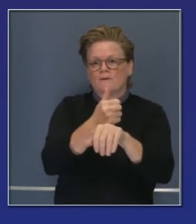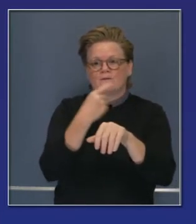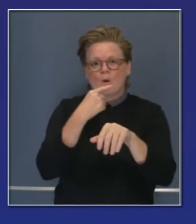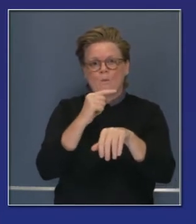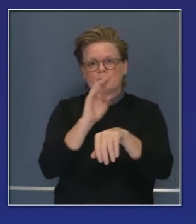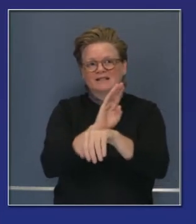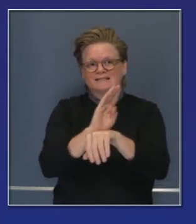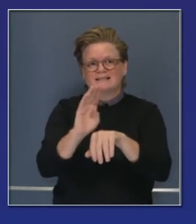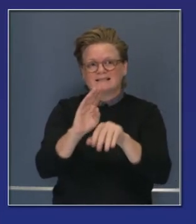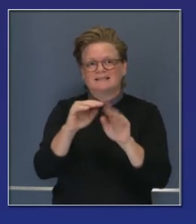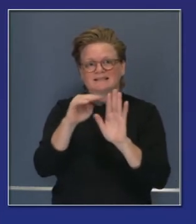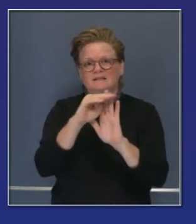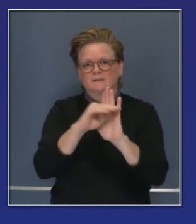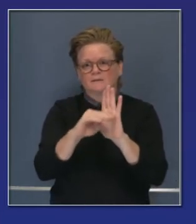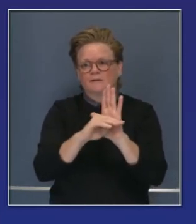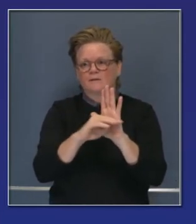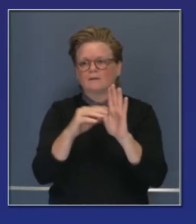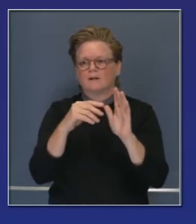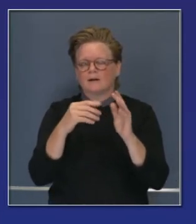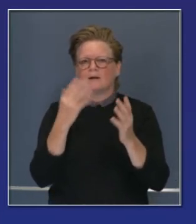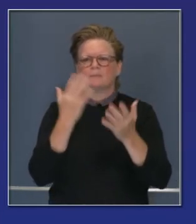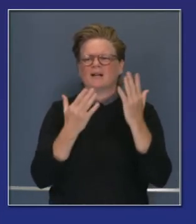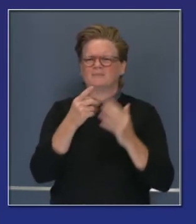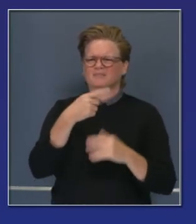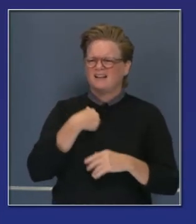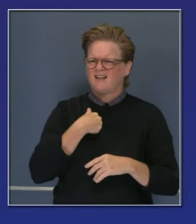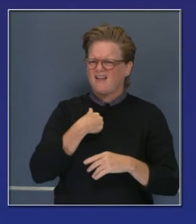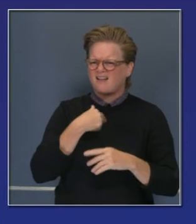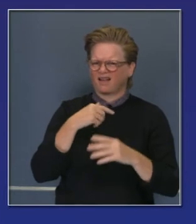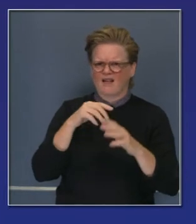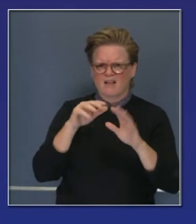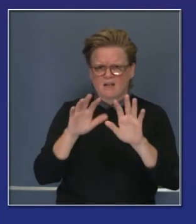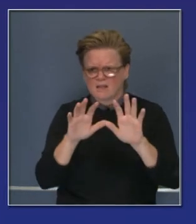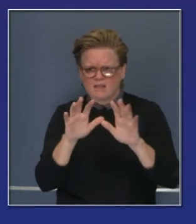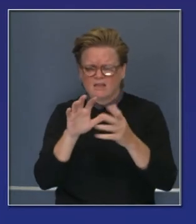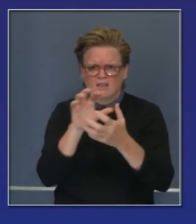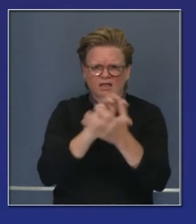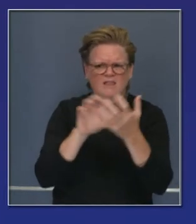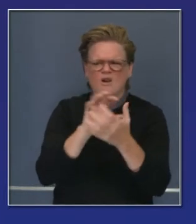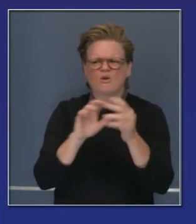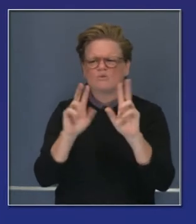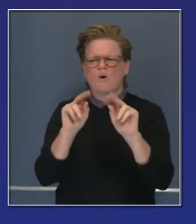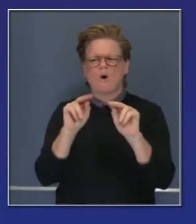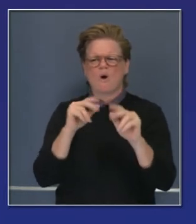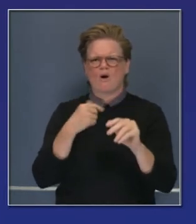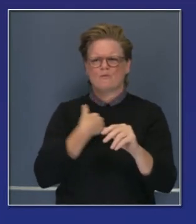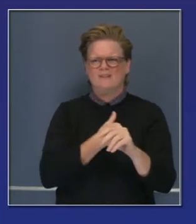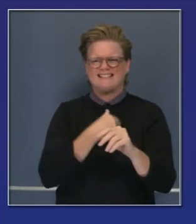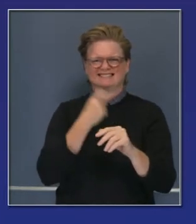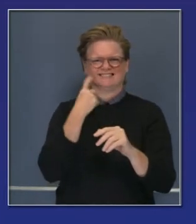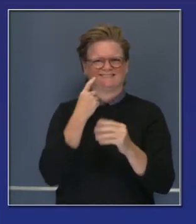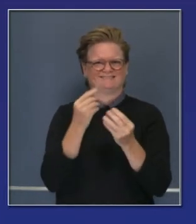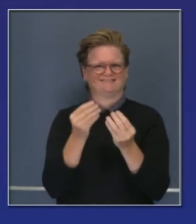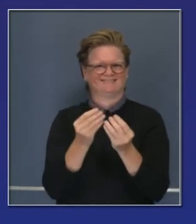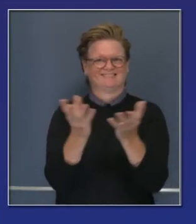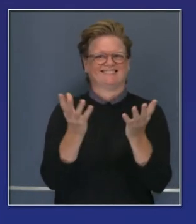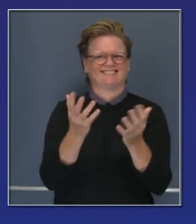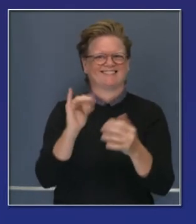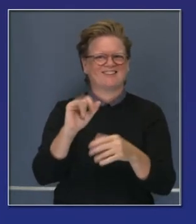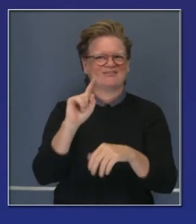las cifras. Este proceso puede parecer un poco más confuso porque es la primera vez que lo ven, pero este proceso, reitero, es muy